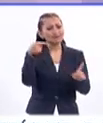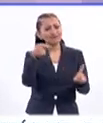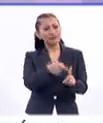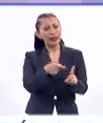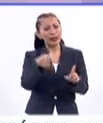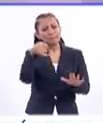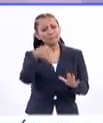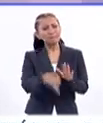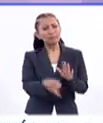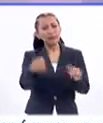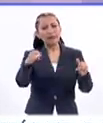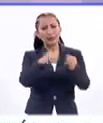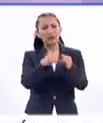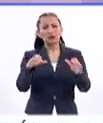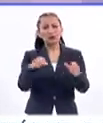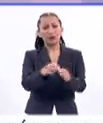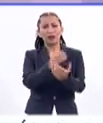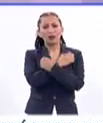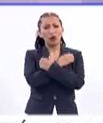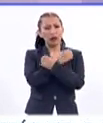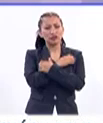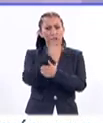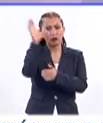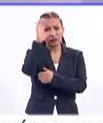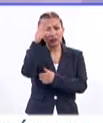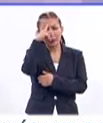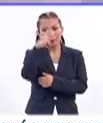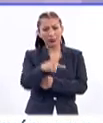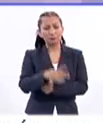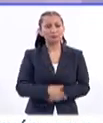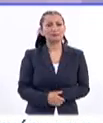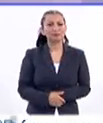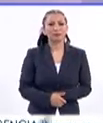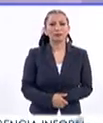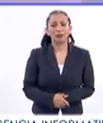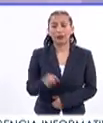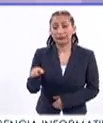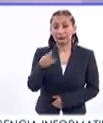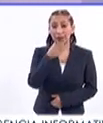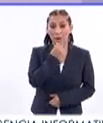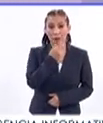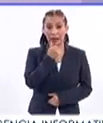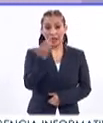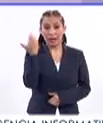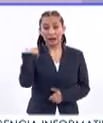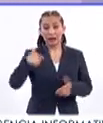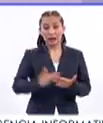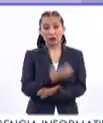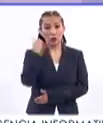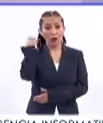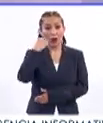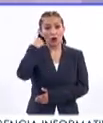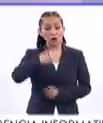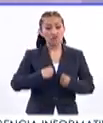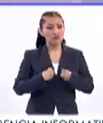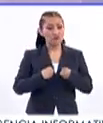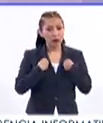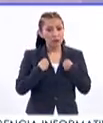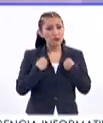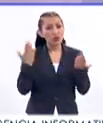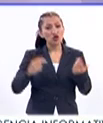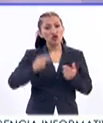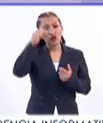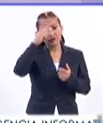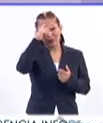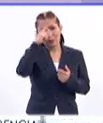al corazón de las instituciones educativas y culturales de nuestro país. Un mexicano que nació en Oaxaca, que vivió en el